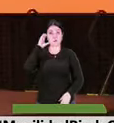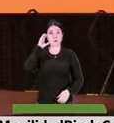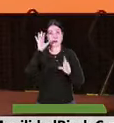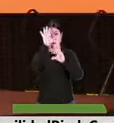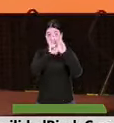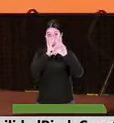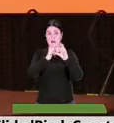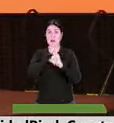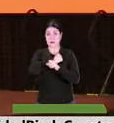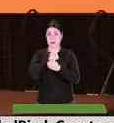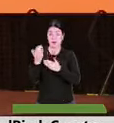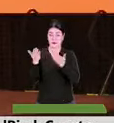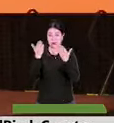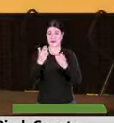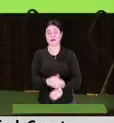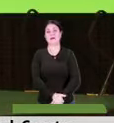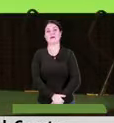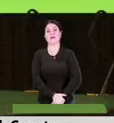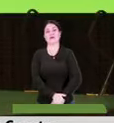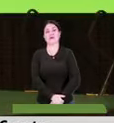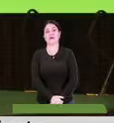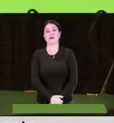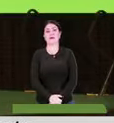Adelante, por favor.